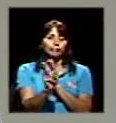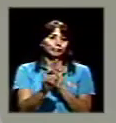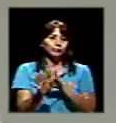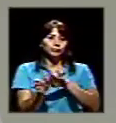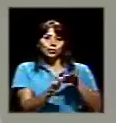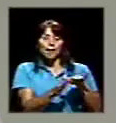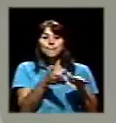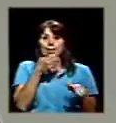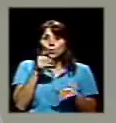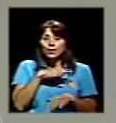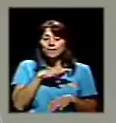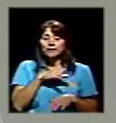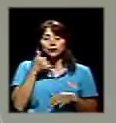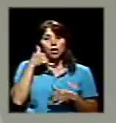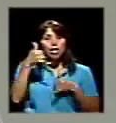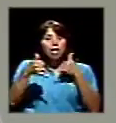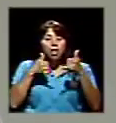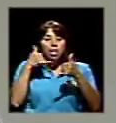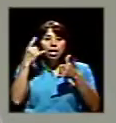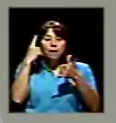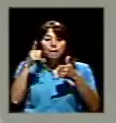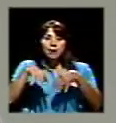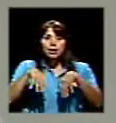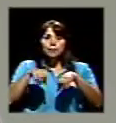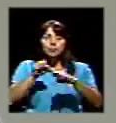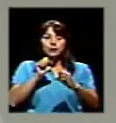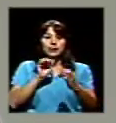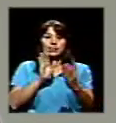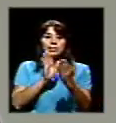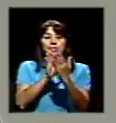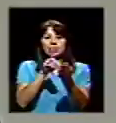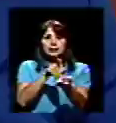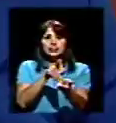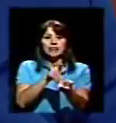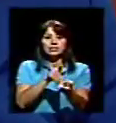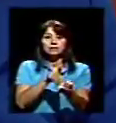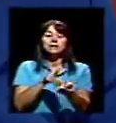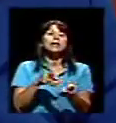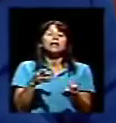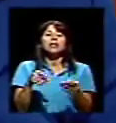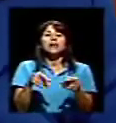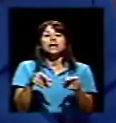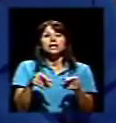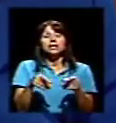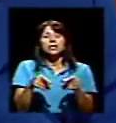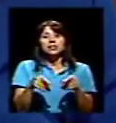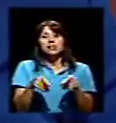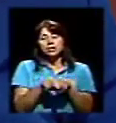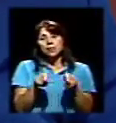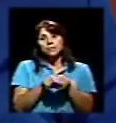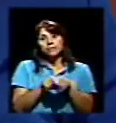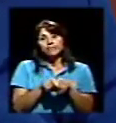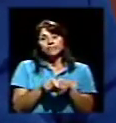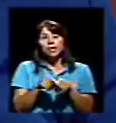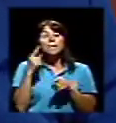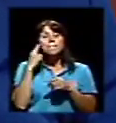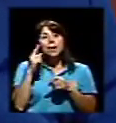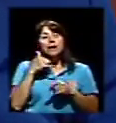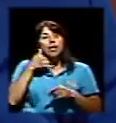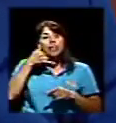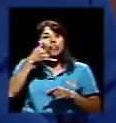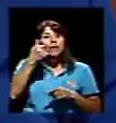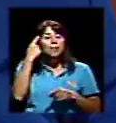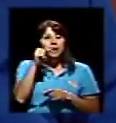Es un beneficio que la gente lo va a palpar de cerca. Y citas telefónicas y recordatorio de citas.